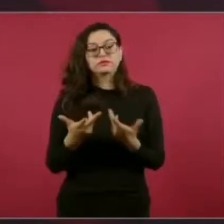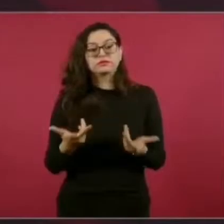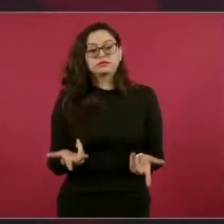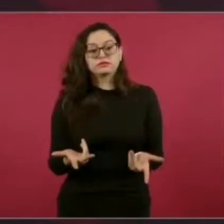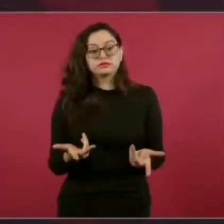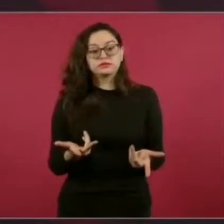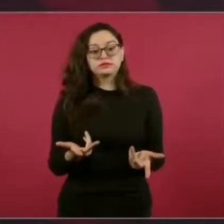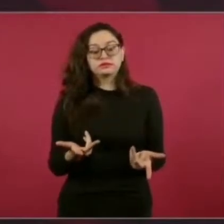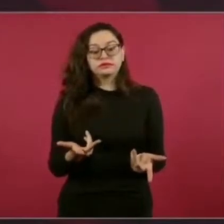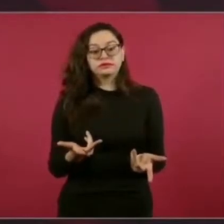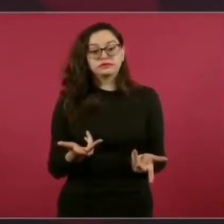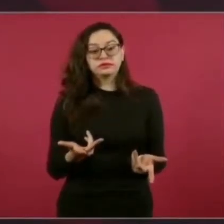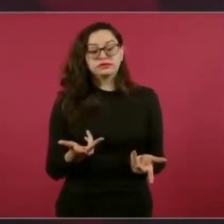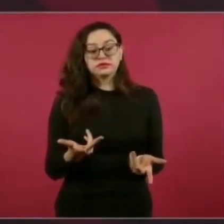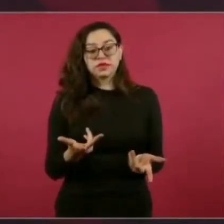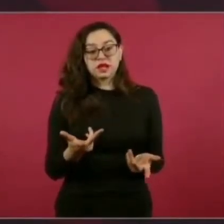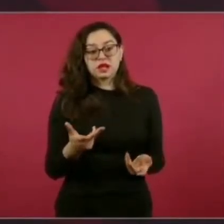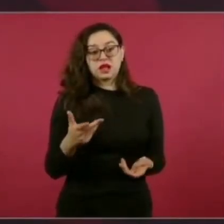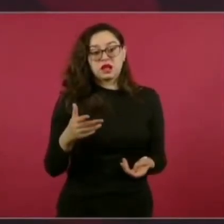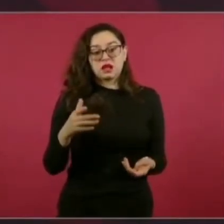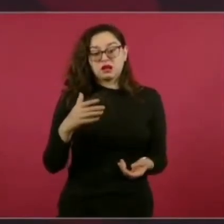narcotráfico,